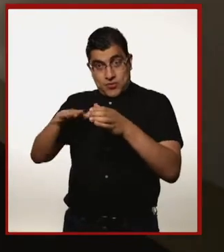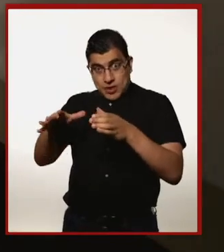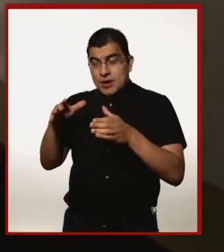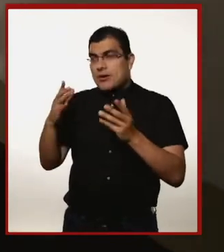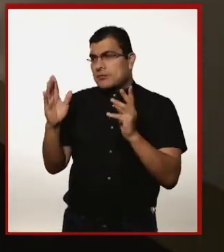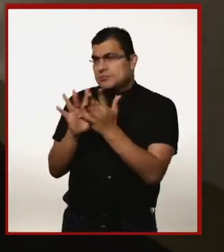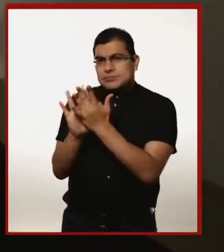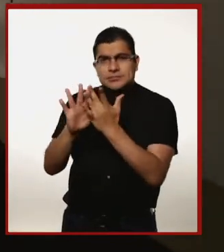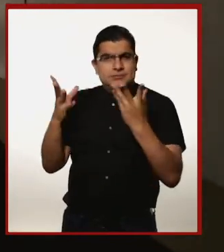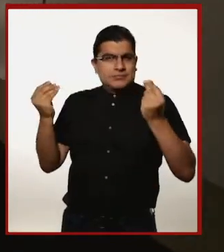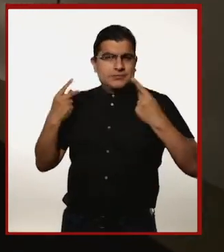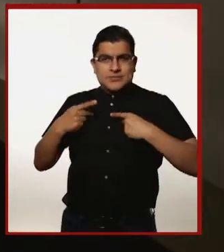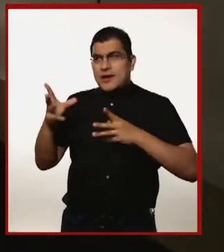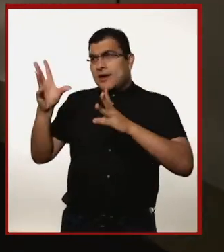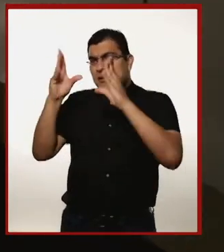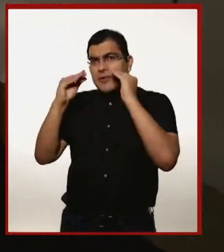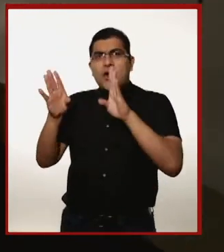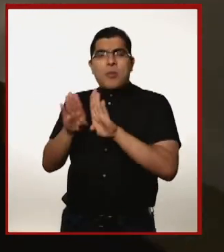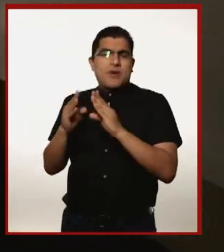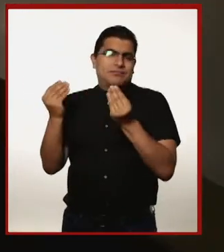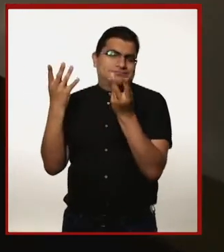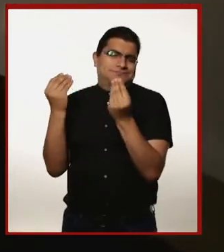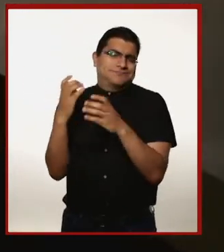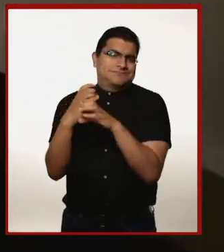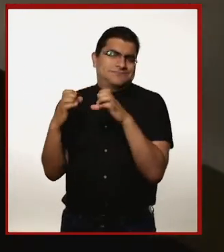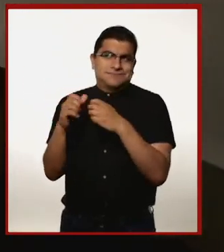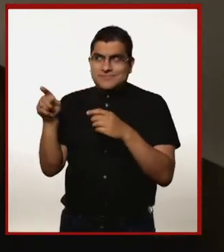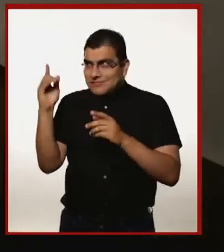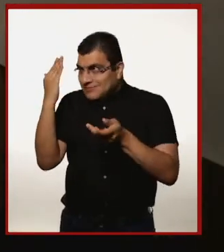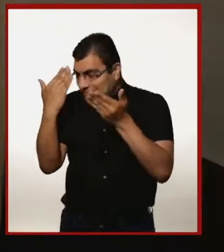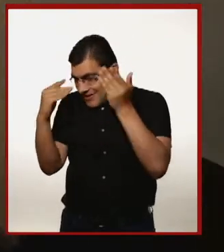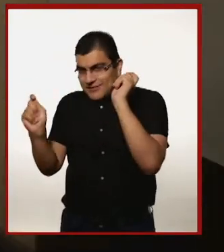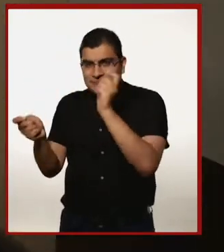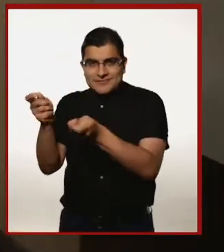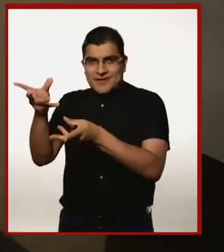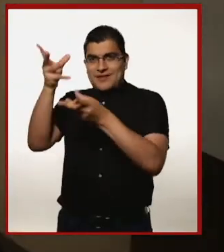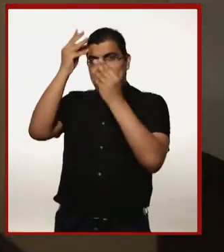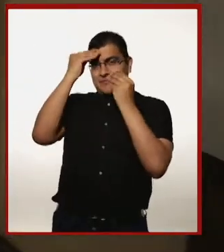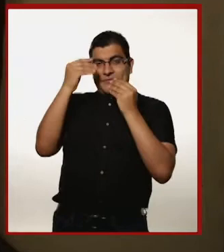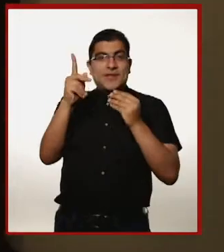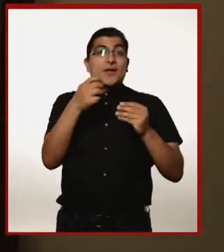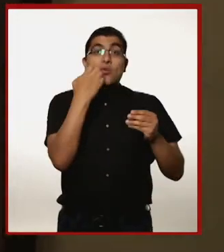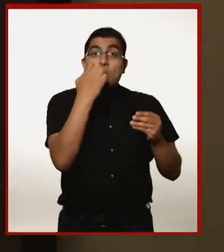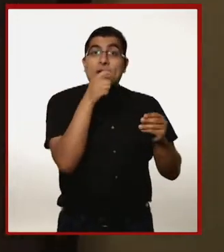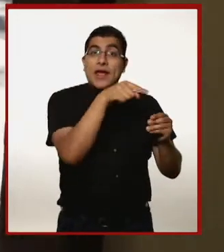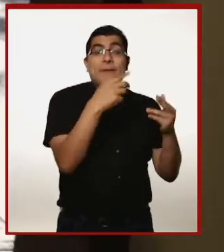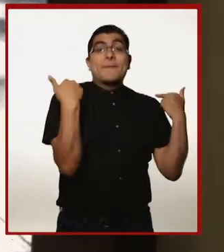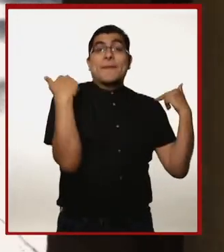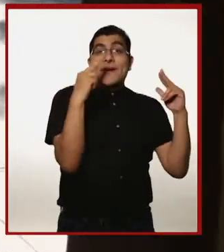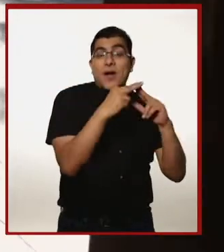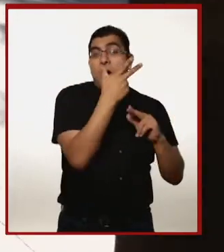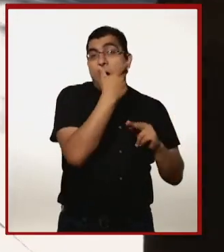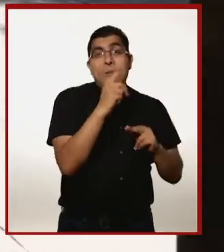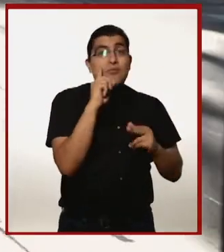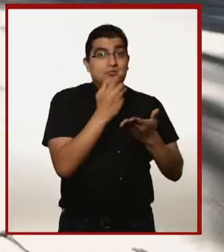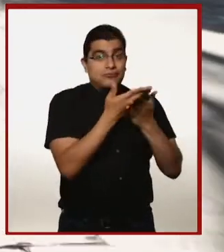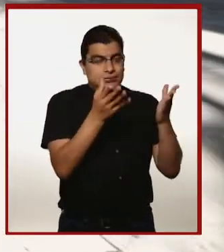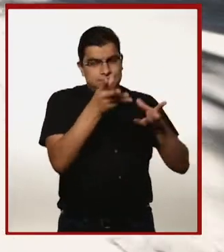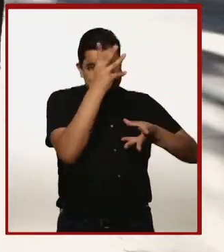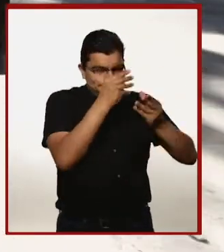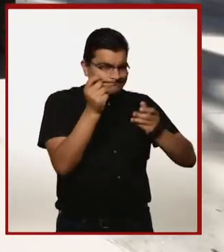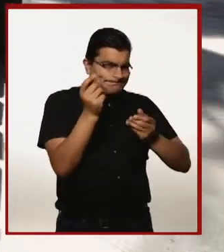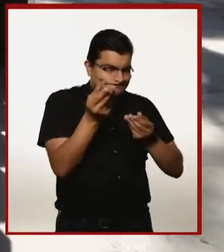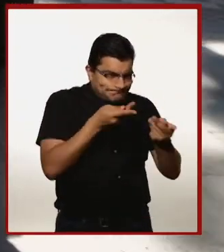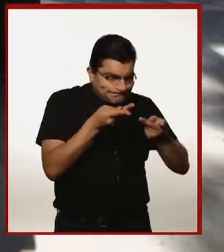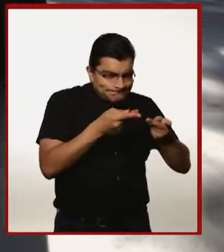en la comunidad conocemos a mucha gente que nos enseña sobre la infinidad de cosas que sabe. Pero en la escuela están las y los profesores